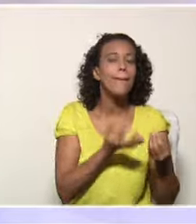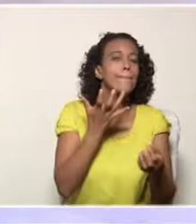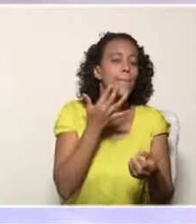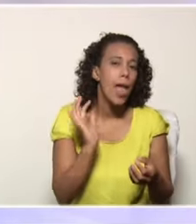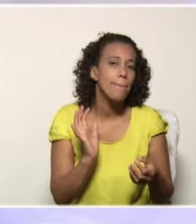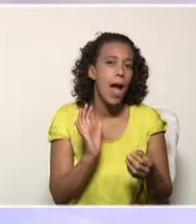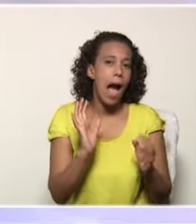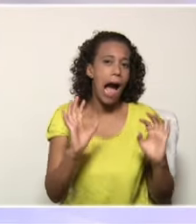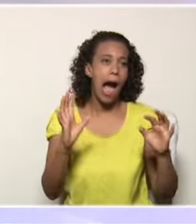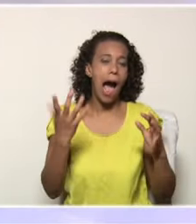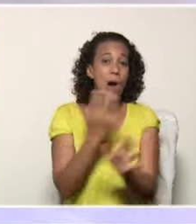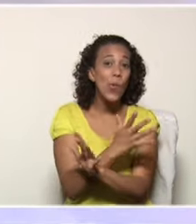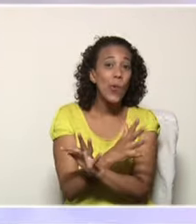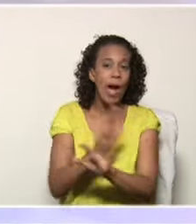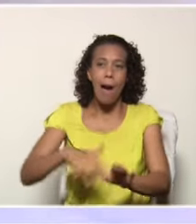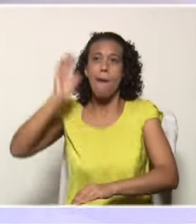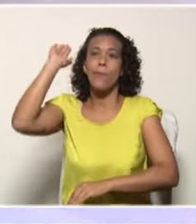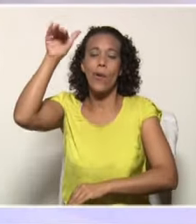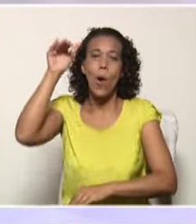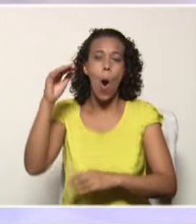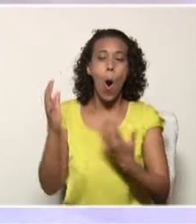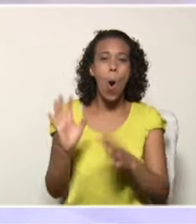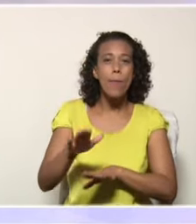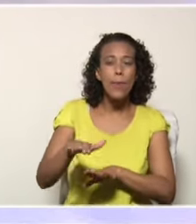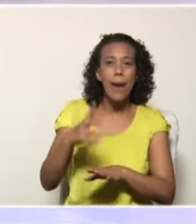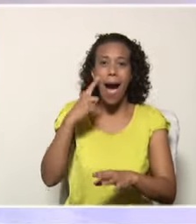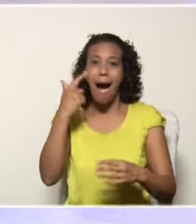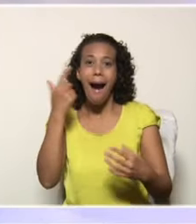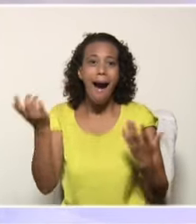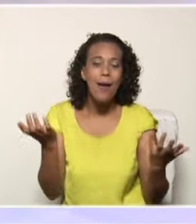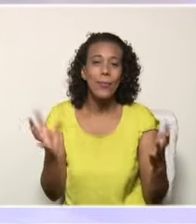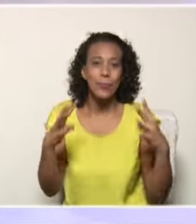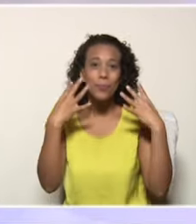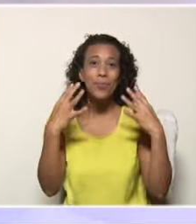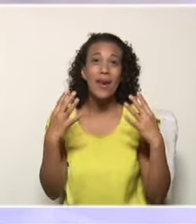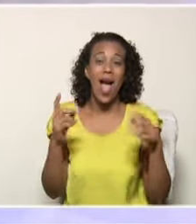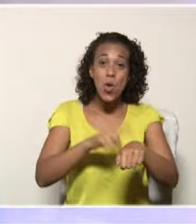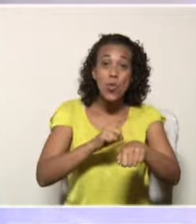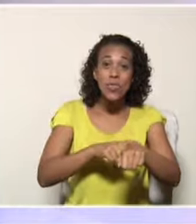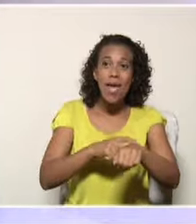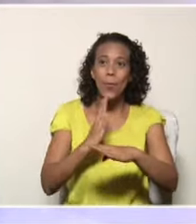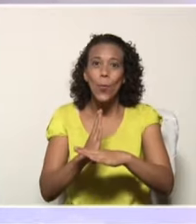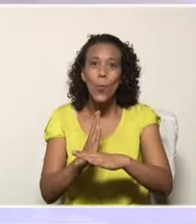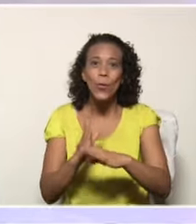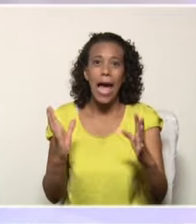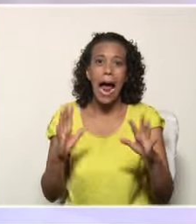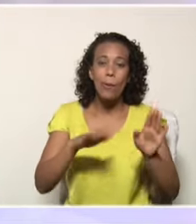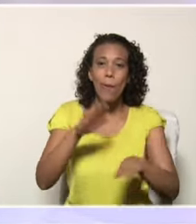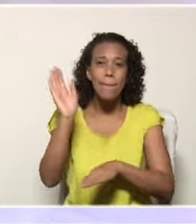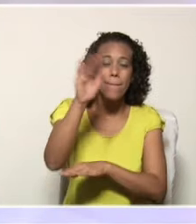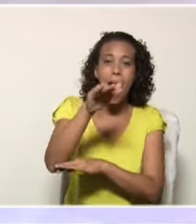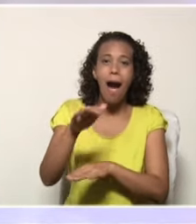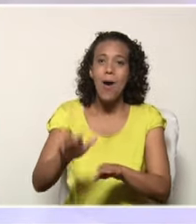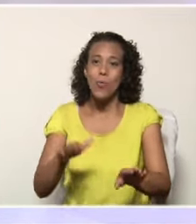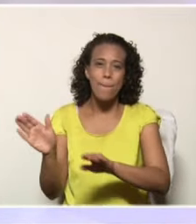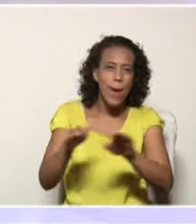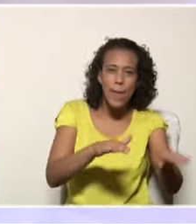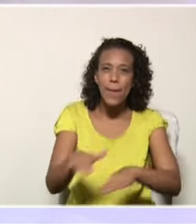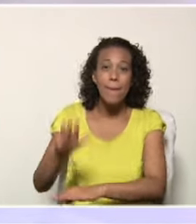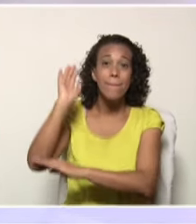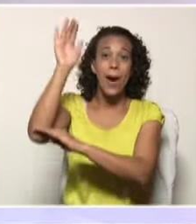si ustedes están jugando baloncesto o cuando están viendo un partido de baloncesto y hay un quiebre rápido, ahí se está realizando una actividad de